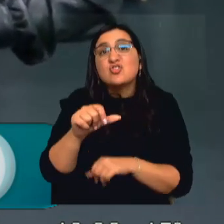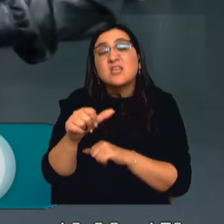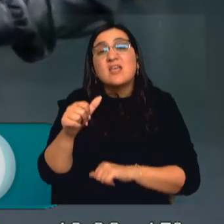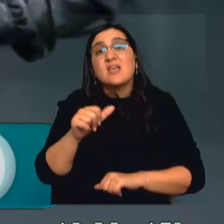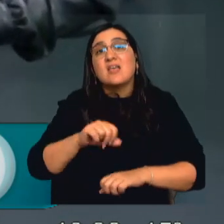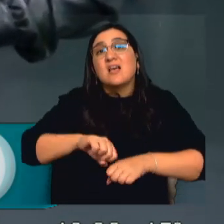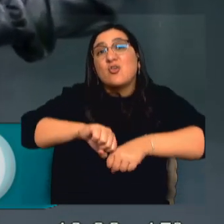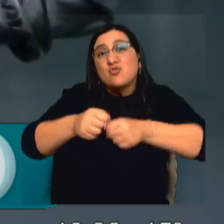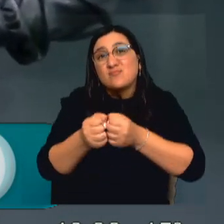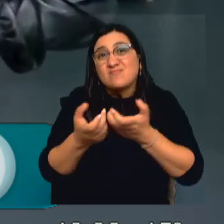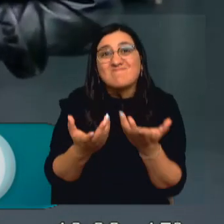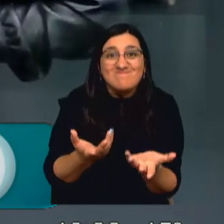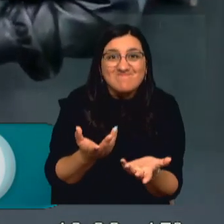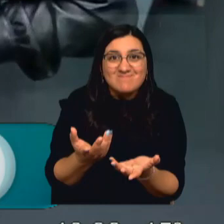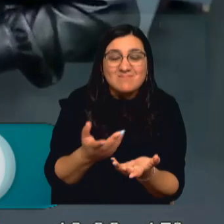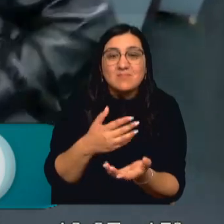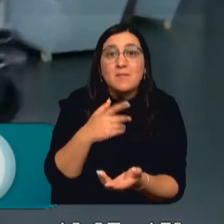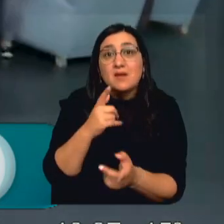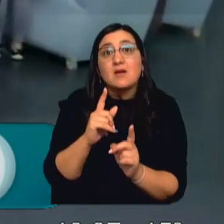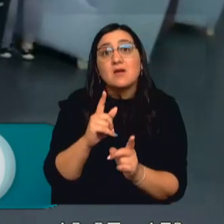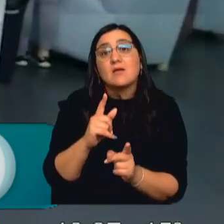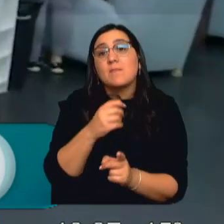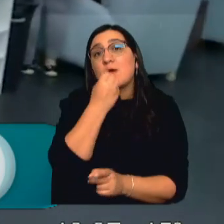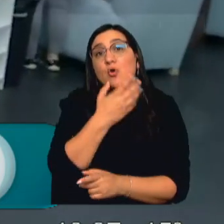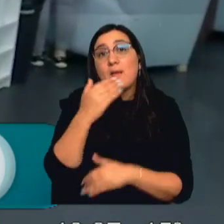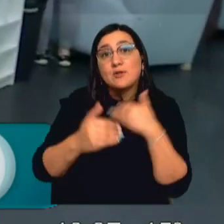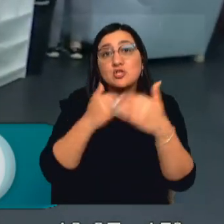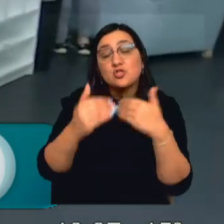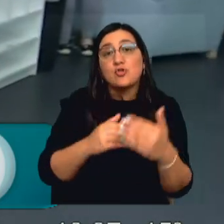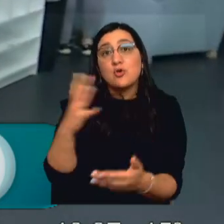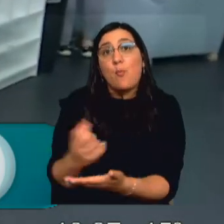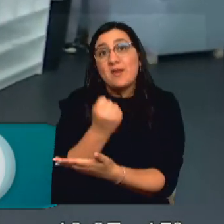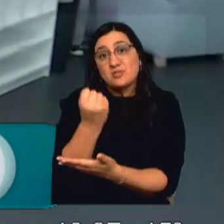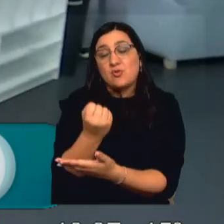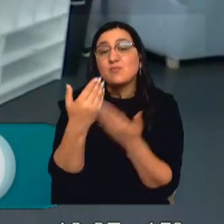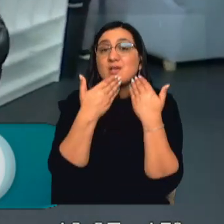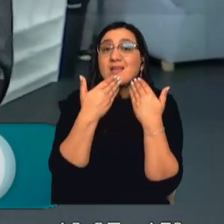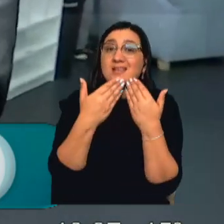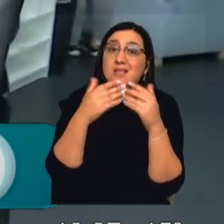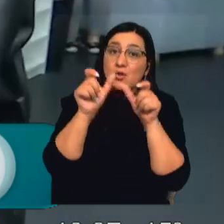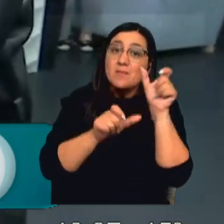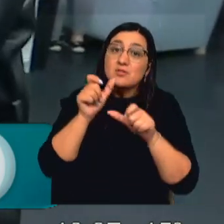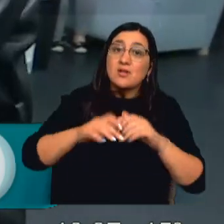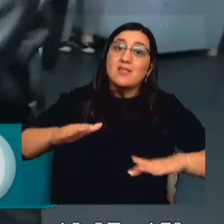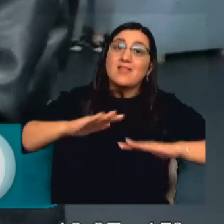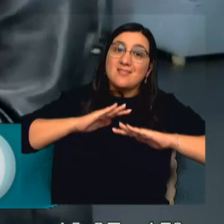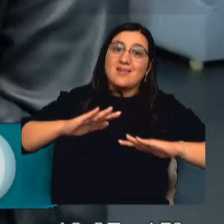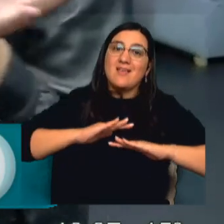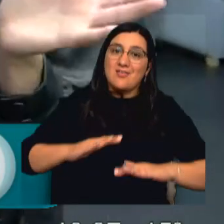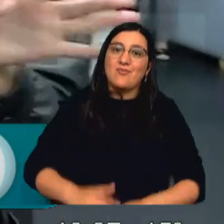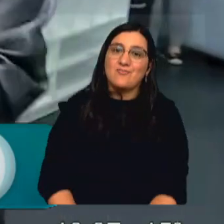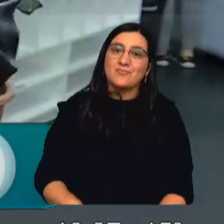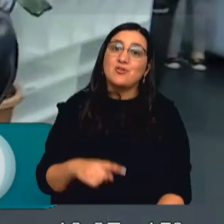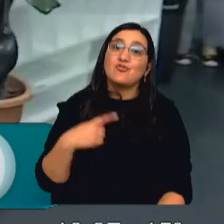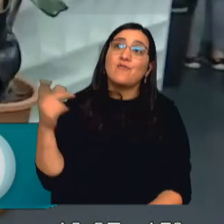consecuencias posibles y acelera el proceso de recuperación también. Genial. Bueno, Pablo, muchísimas gracias por recibirnos, gracias a todas las personas que están entrenando y que se bancaron